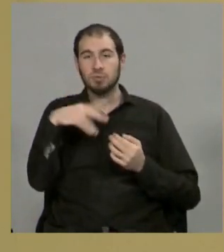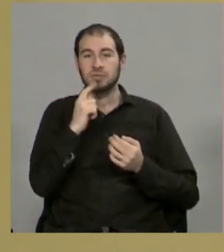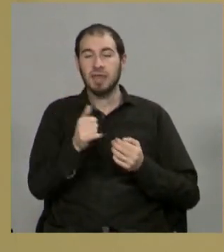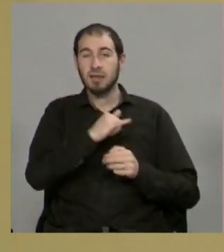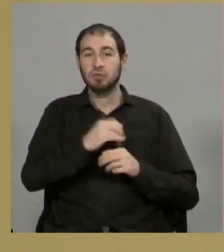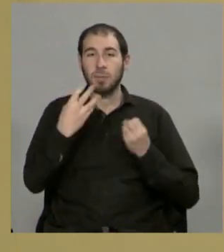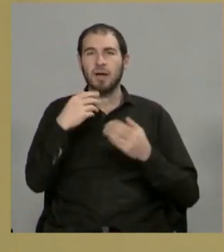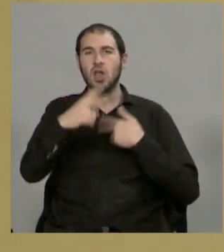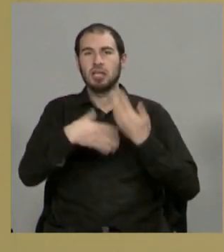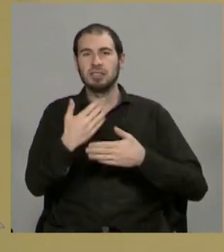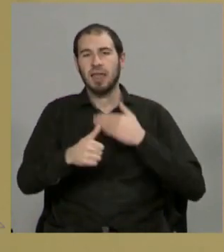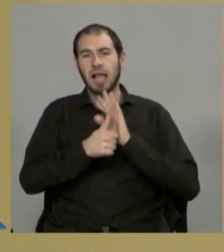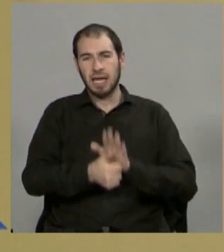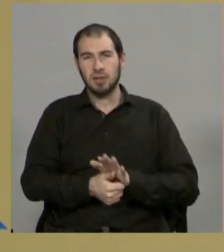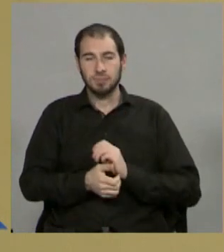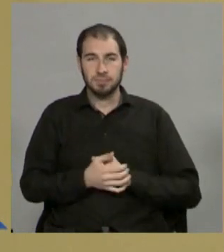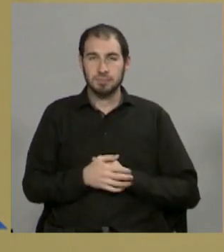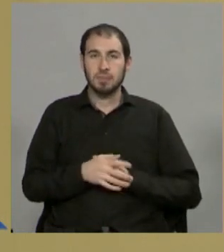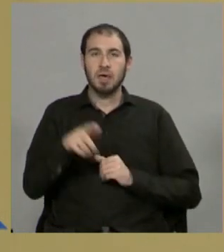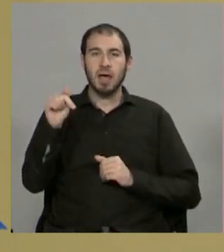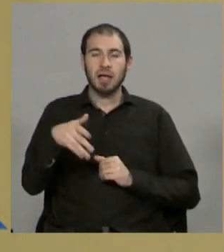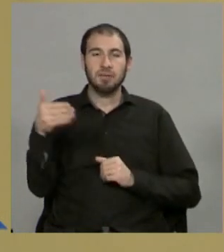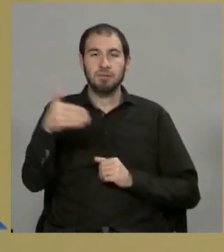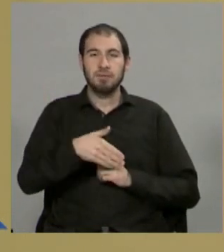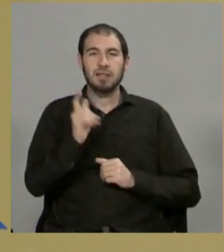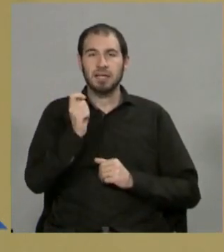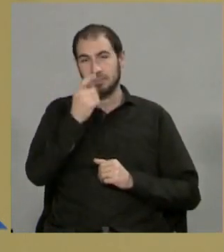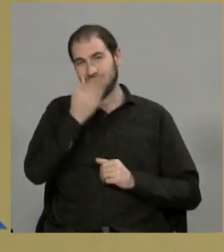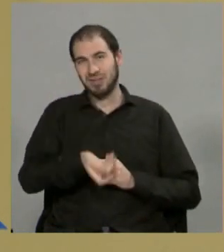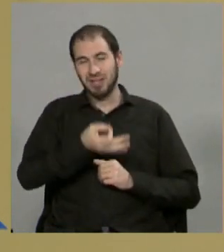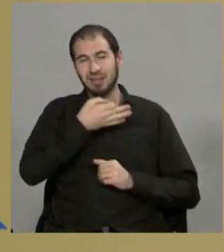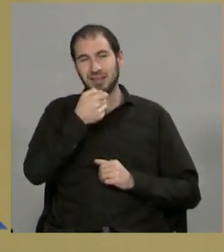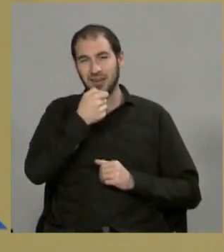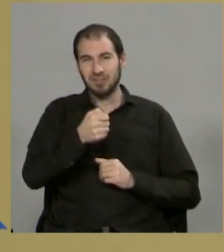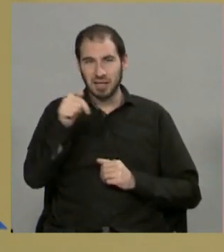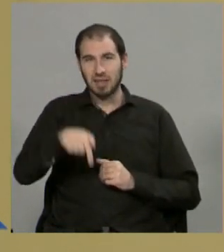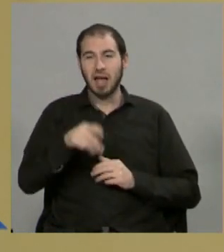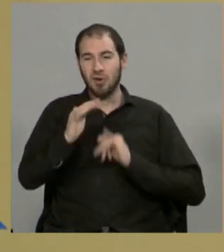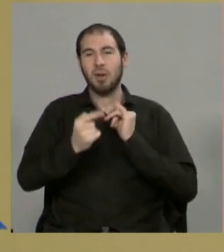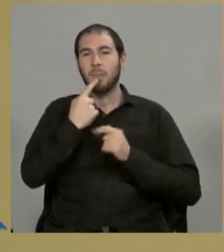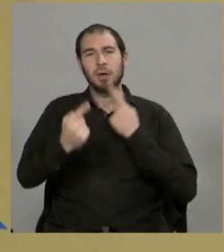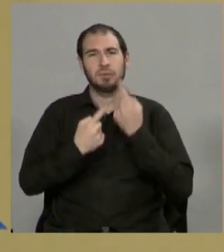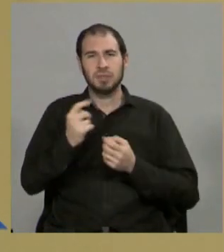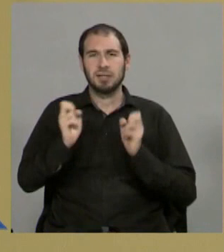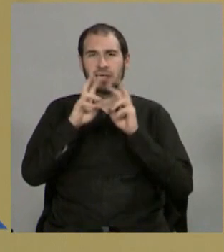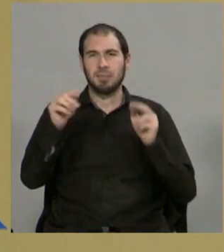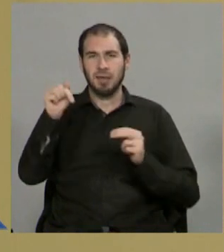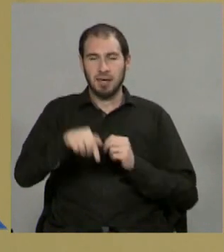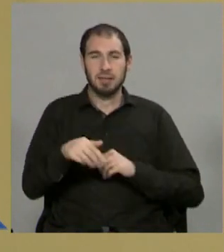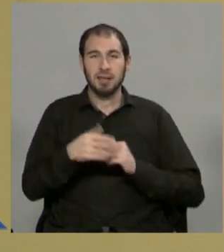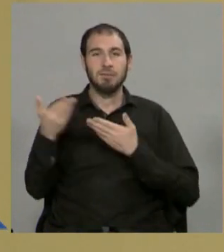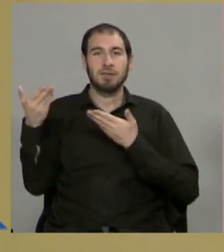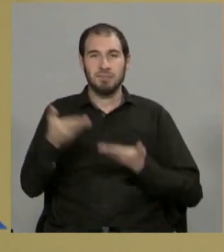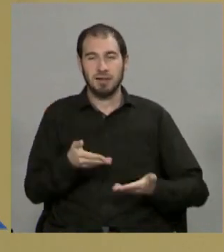por violencia de género. Y para eso tenemos a una entrevistada en el piso a quien vamos a consultar justamente por estos dos temas y le